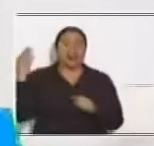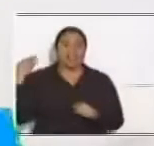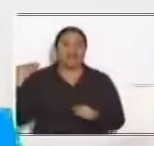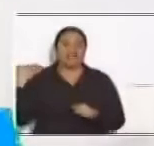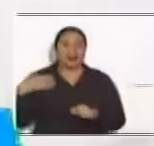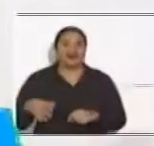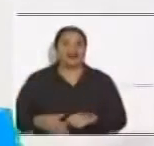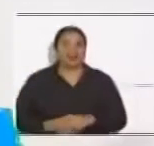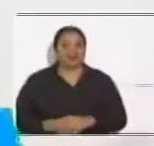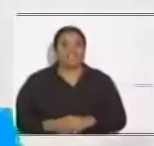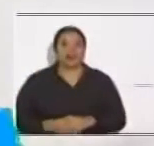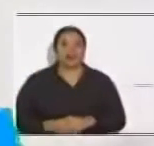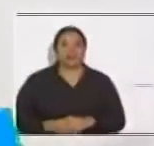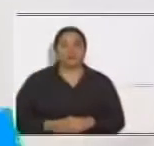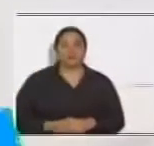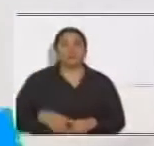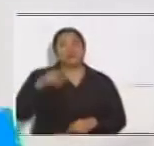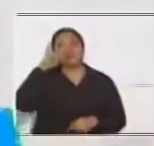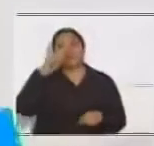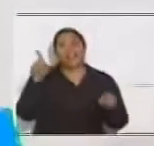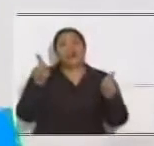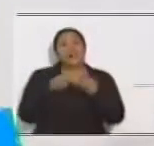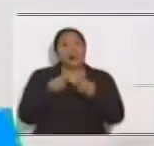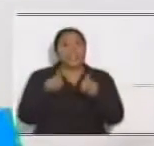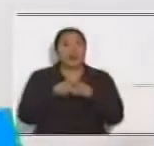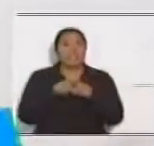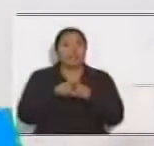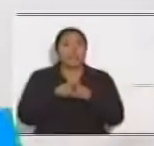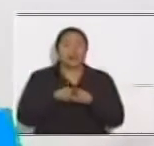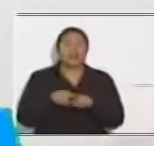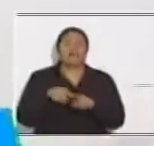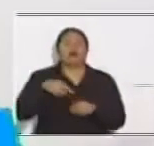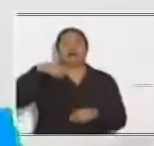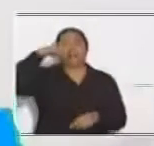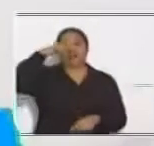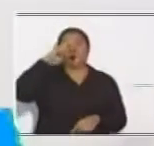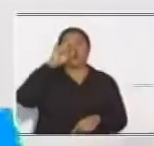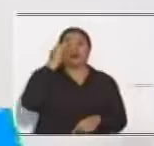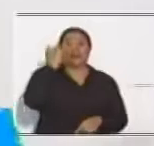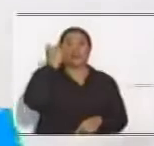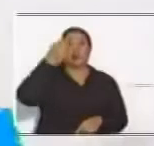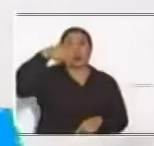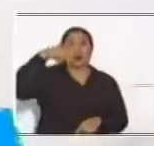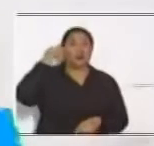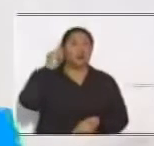Algunos también le llamaban el triángulo del talento.